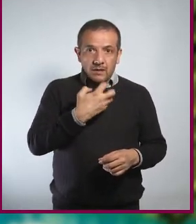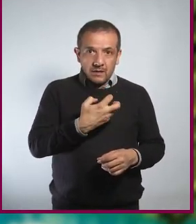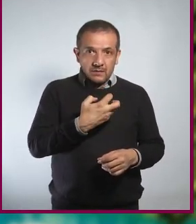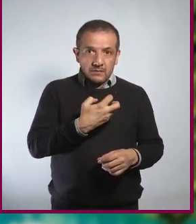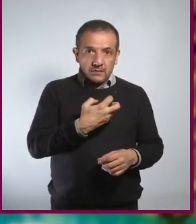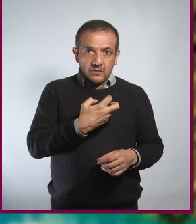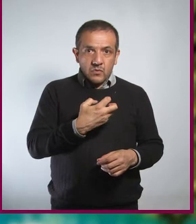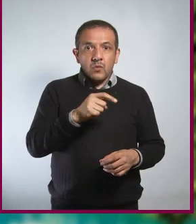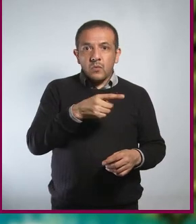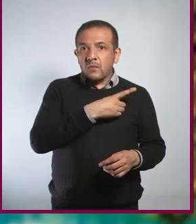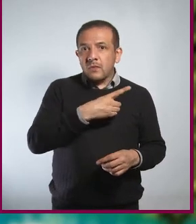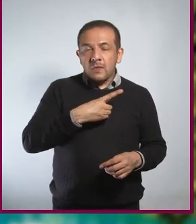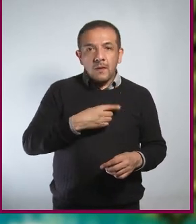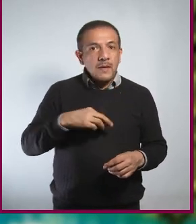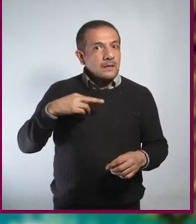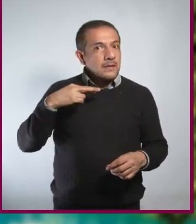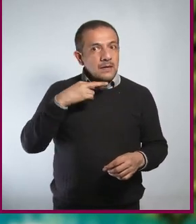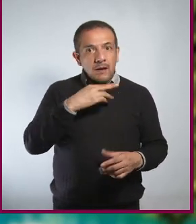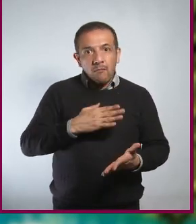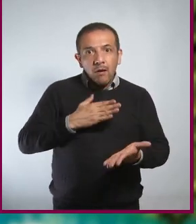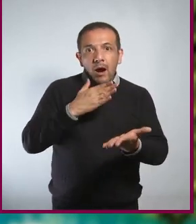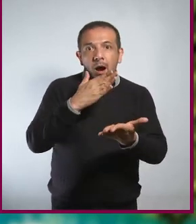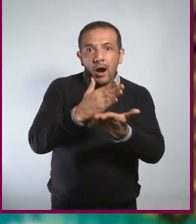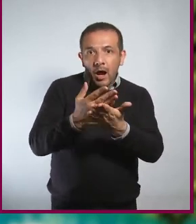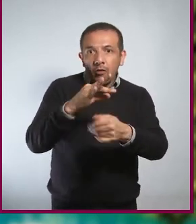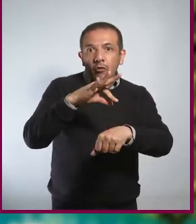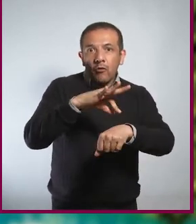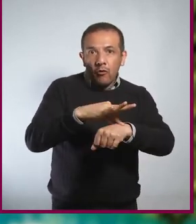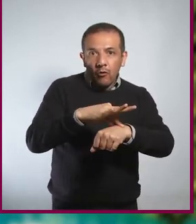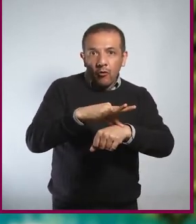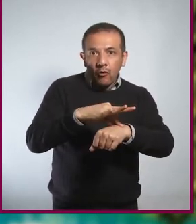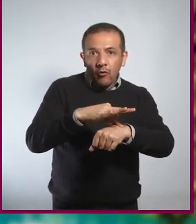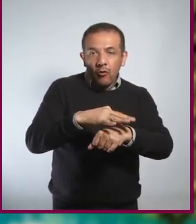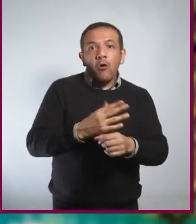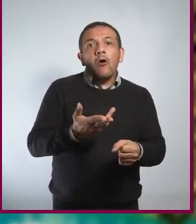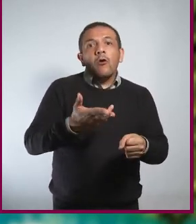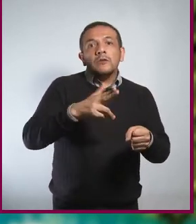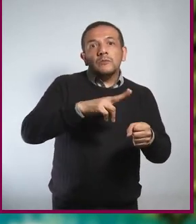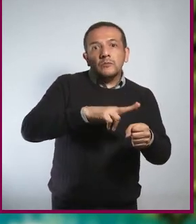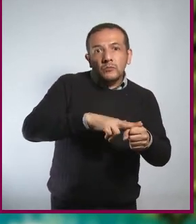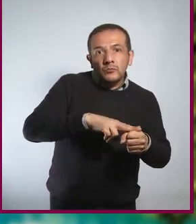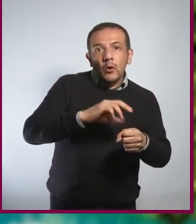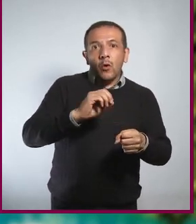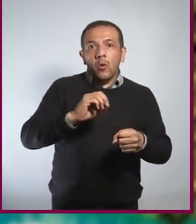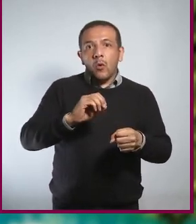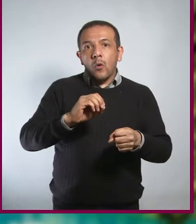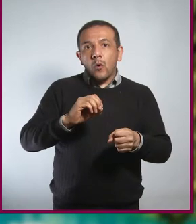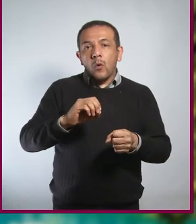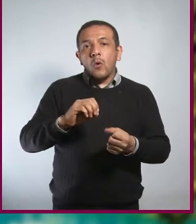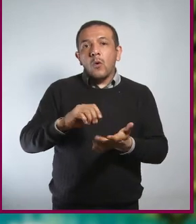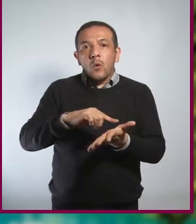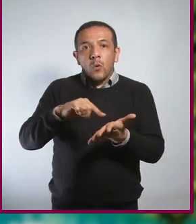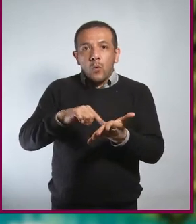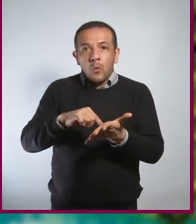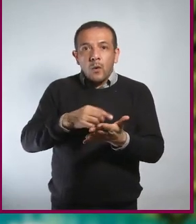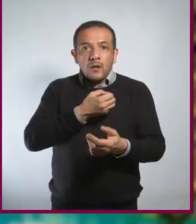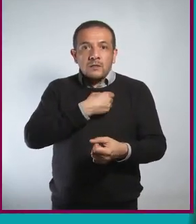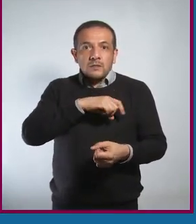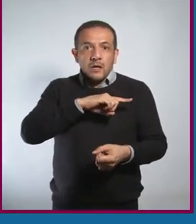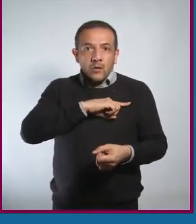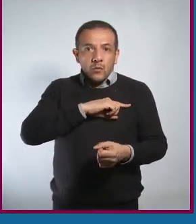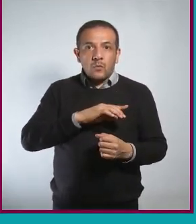debes acudir inmediatamente con personal de salud en alguna clínica, centro de salud u hospital.